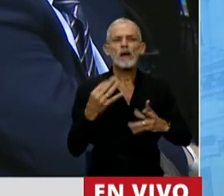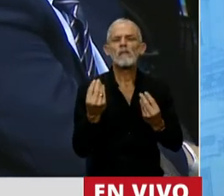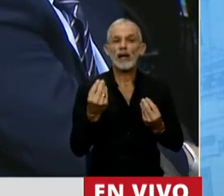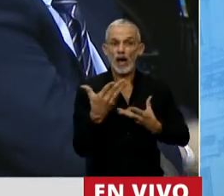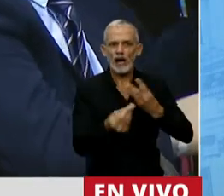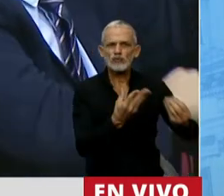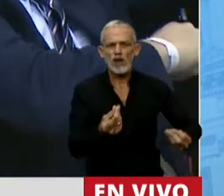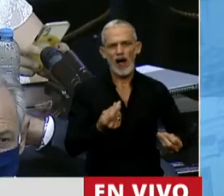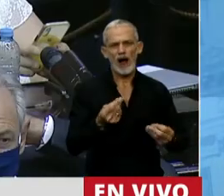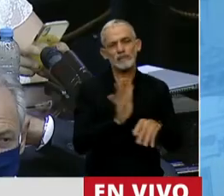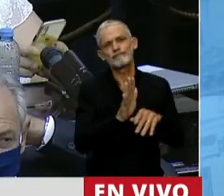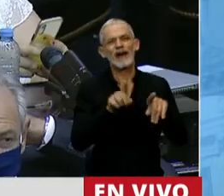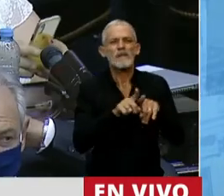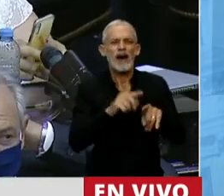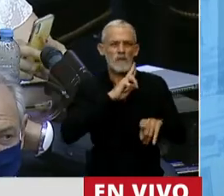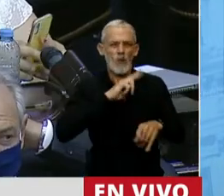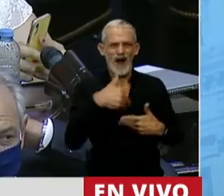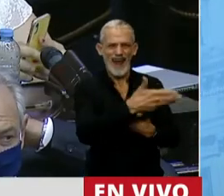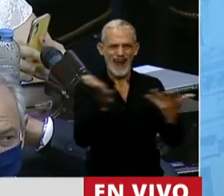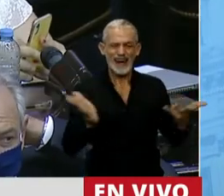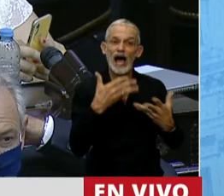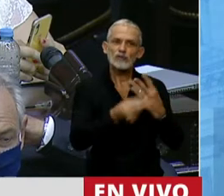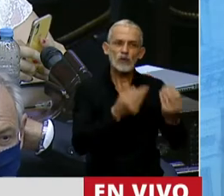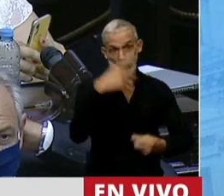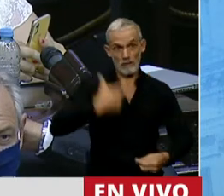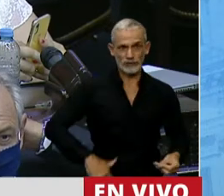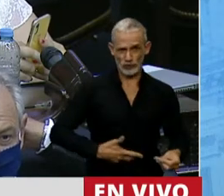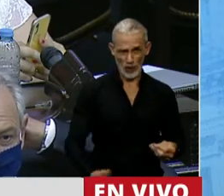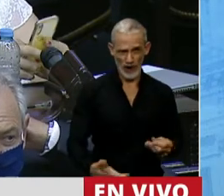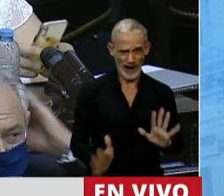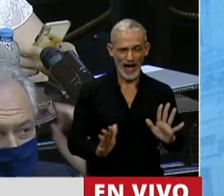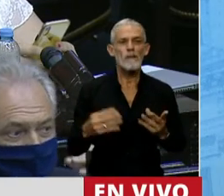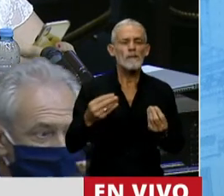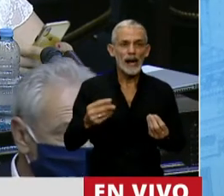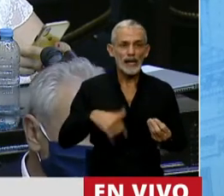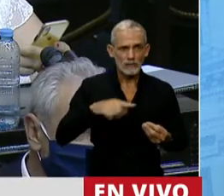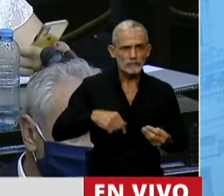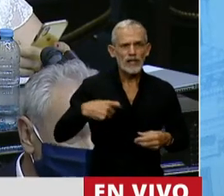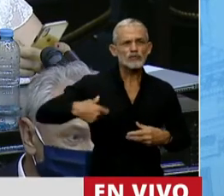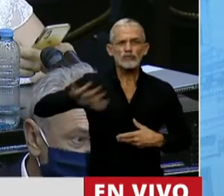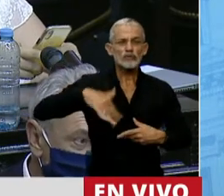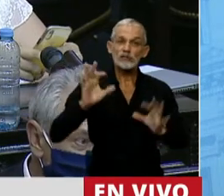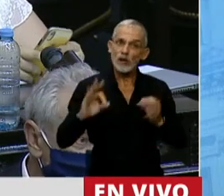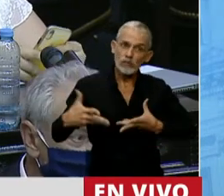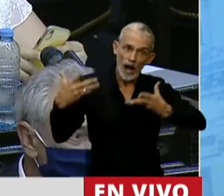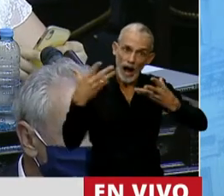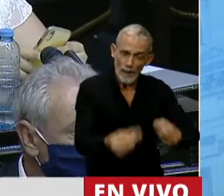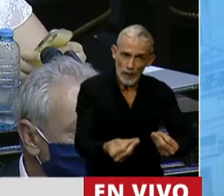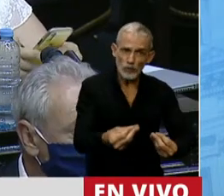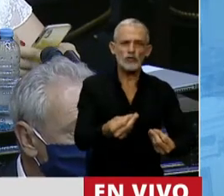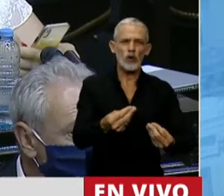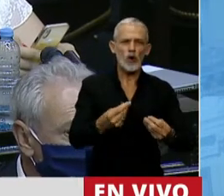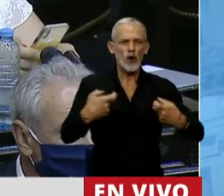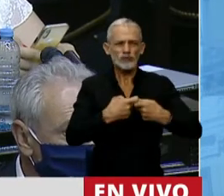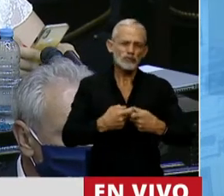nuestras hermanas mujeres, a personas gestantes, para que con el apoyo de la sociedad,